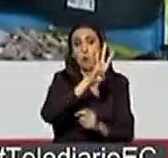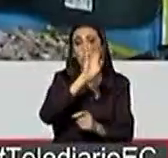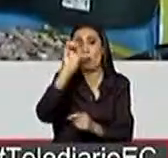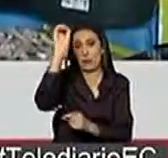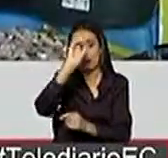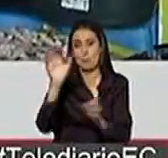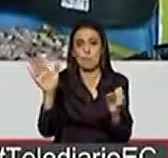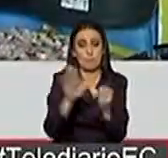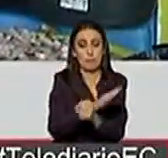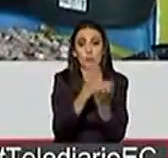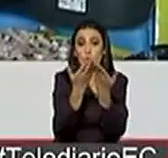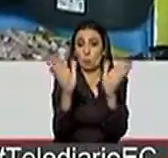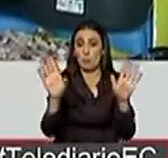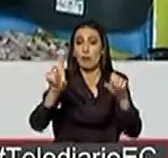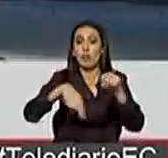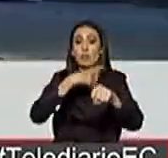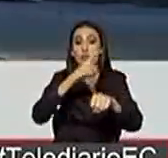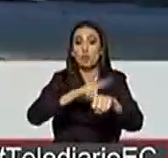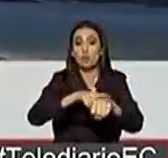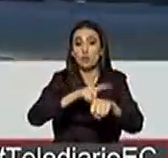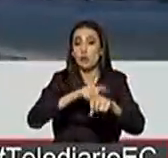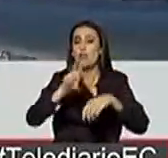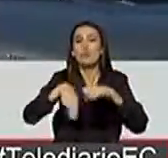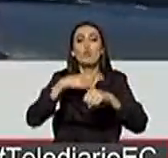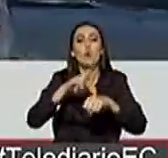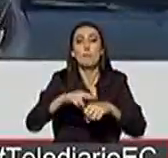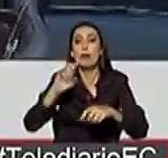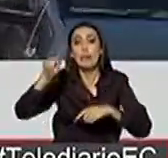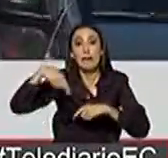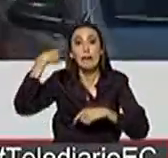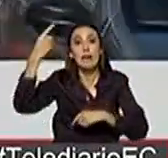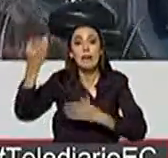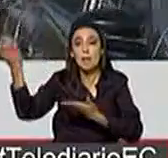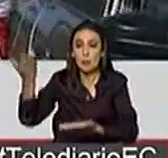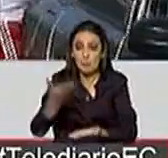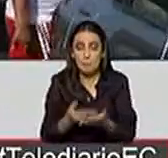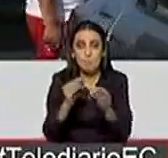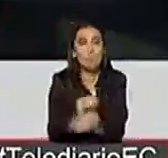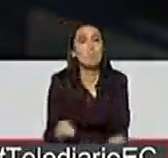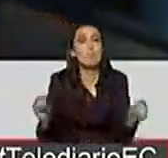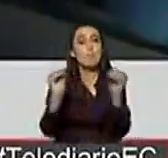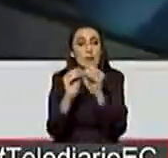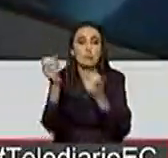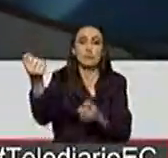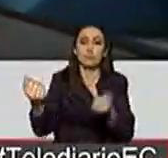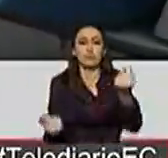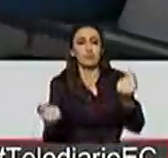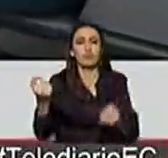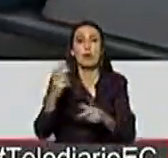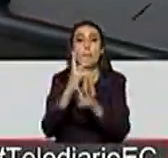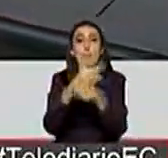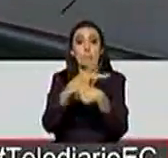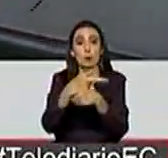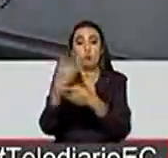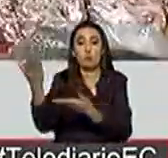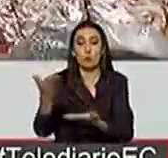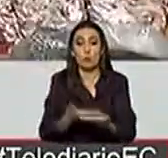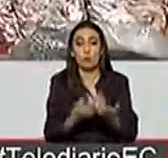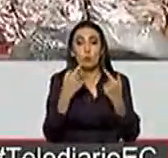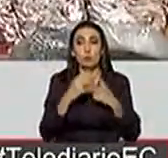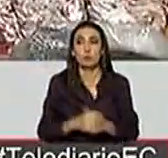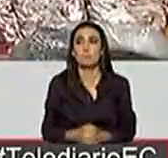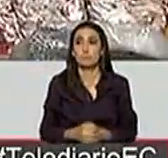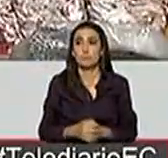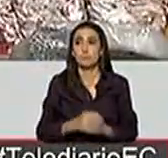abrió sus puertas en su horario normal en las próximas horas se espera en la riva más mercadería los comerciantes se preparan para el día de feria el